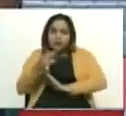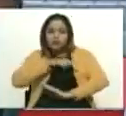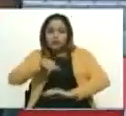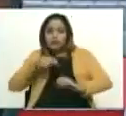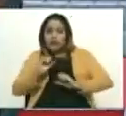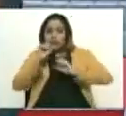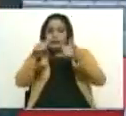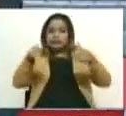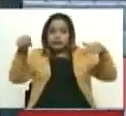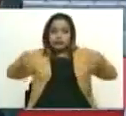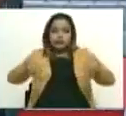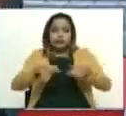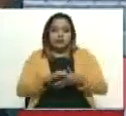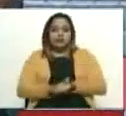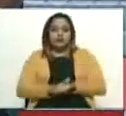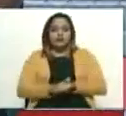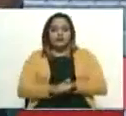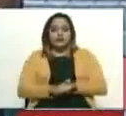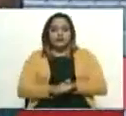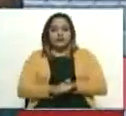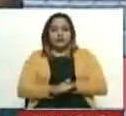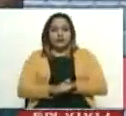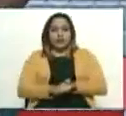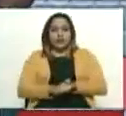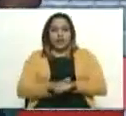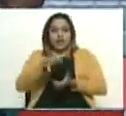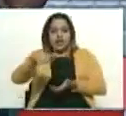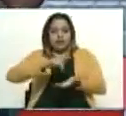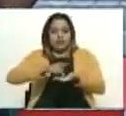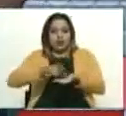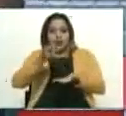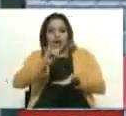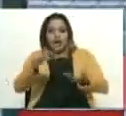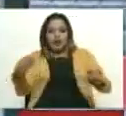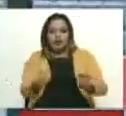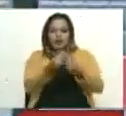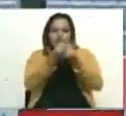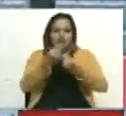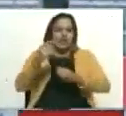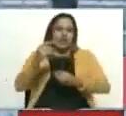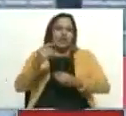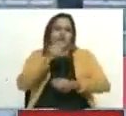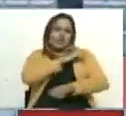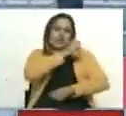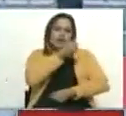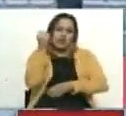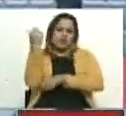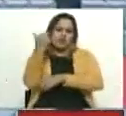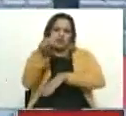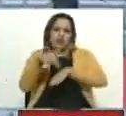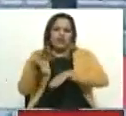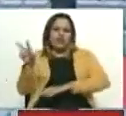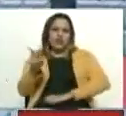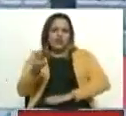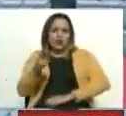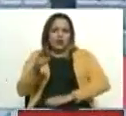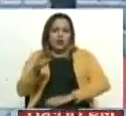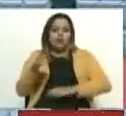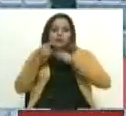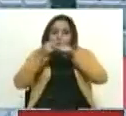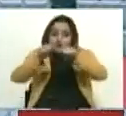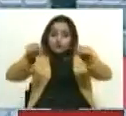aquí, y desde aquí estamos, la Junta Directiva de la Asamblea Nacional de Venezuela, ordenando